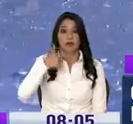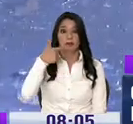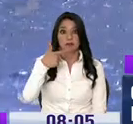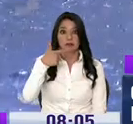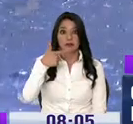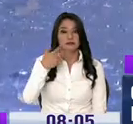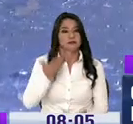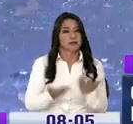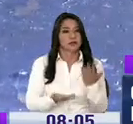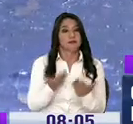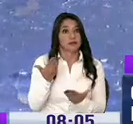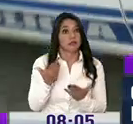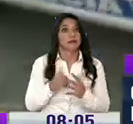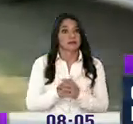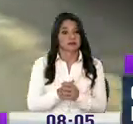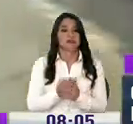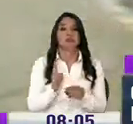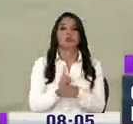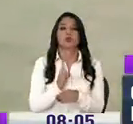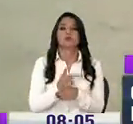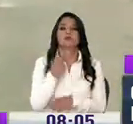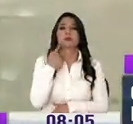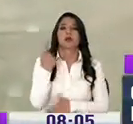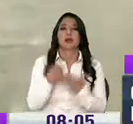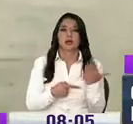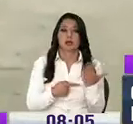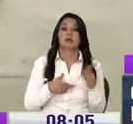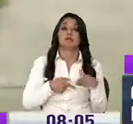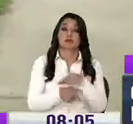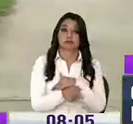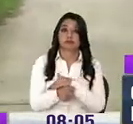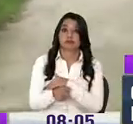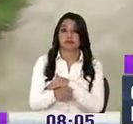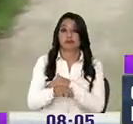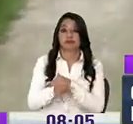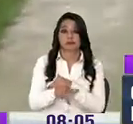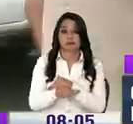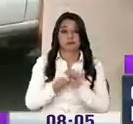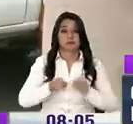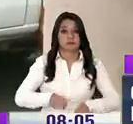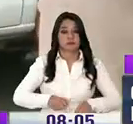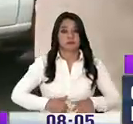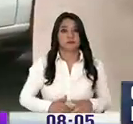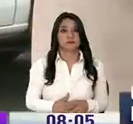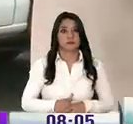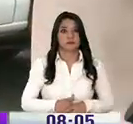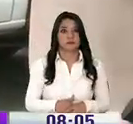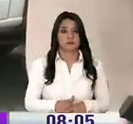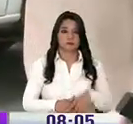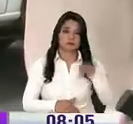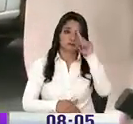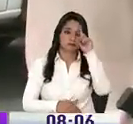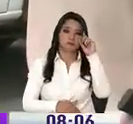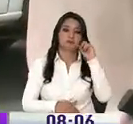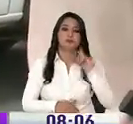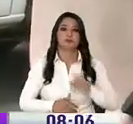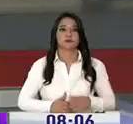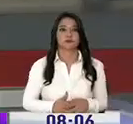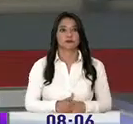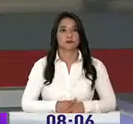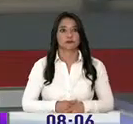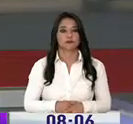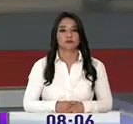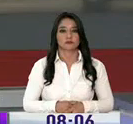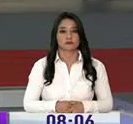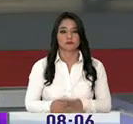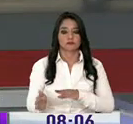que posiblemente serían utilizadas para el cometimiento de actos ilícitos. En Quito informó Iván Casamen.